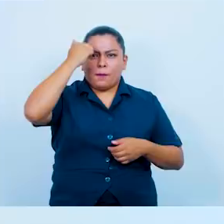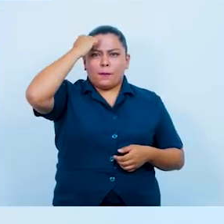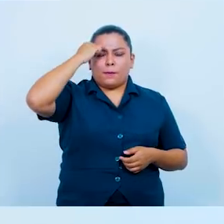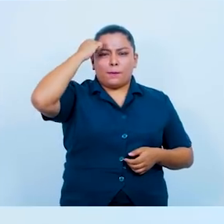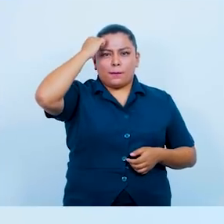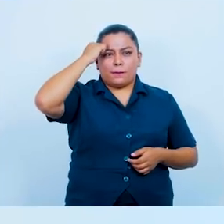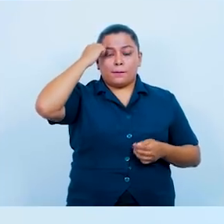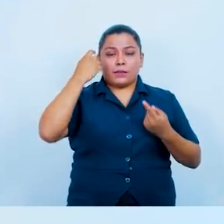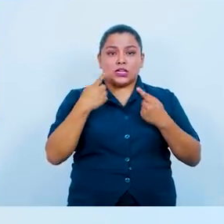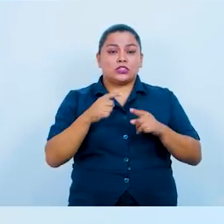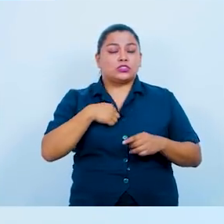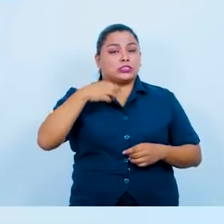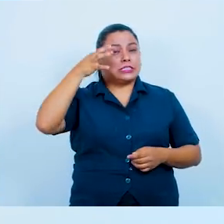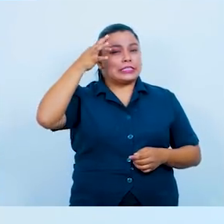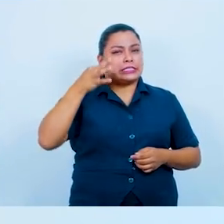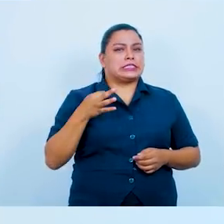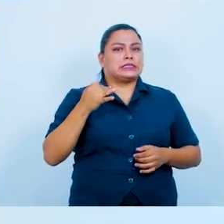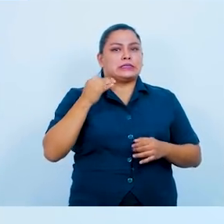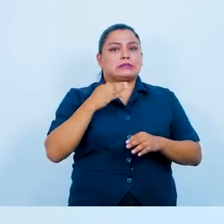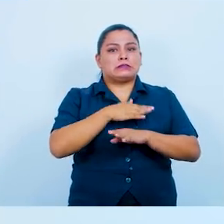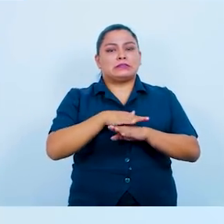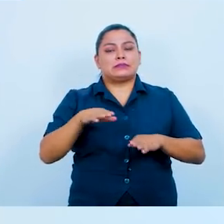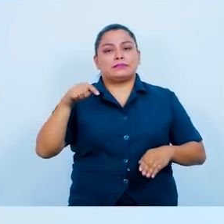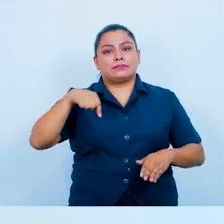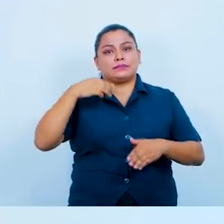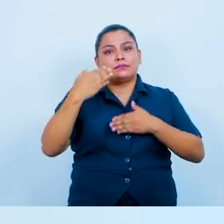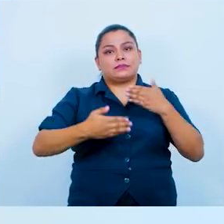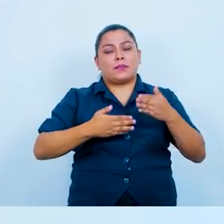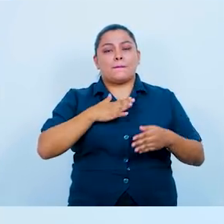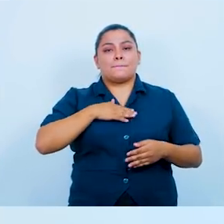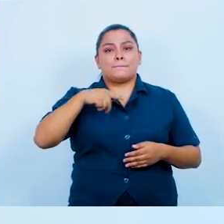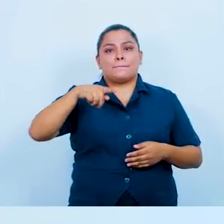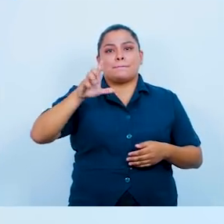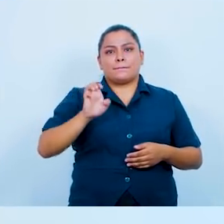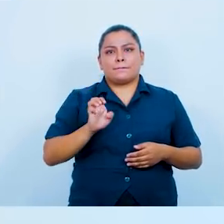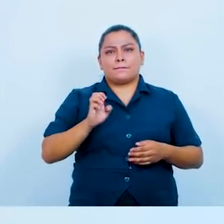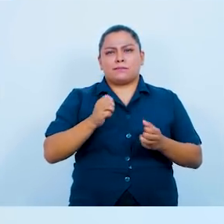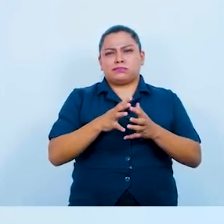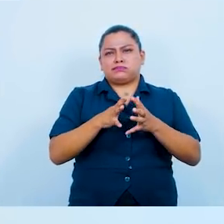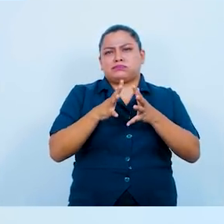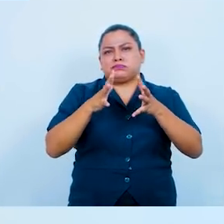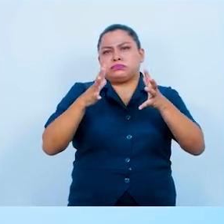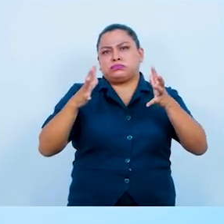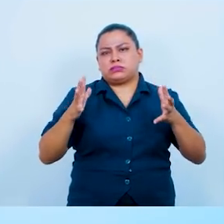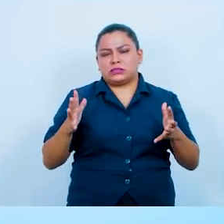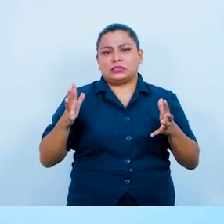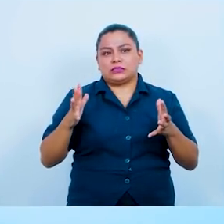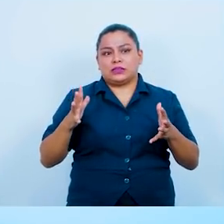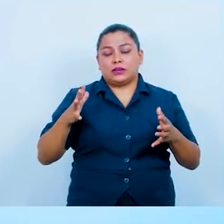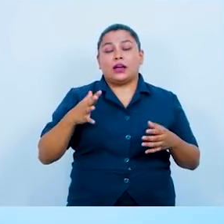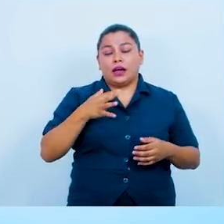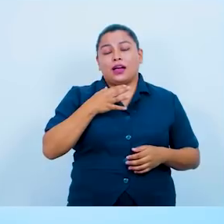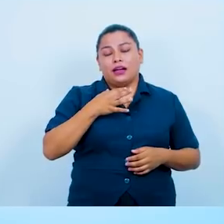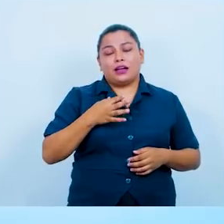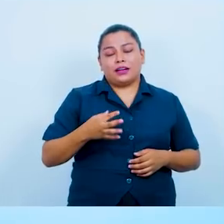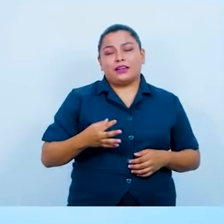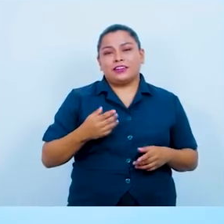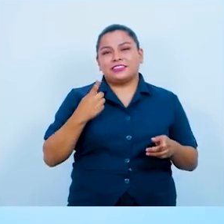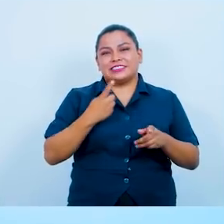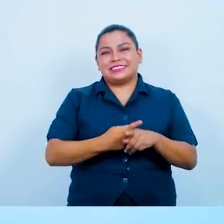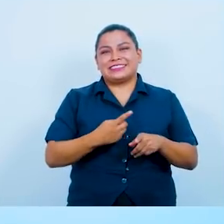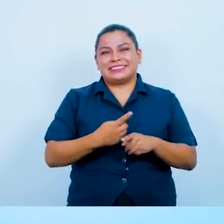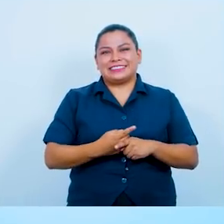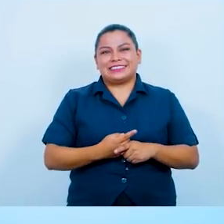aprendizaje. Pero creo que al final de esta formación, mi PLE puede ser más amplio. Así es, profe